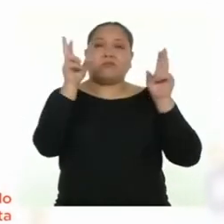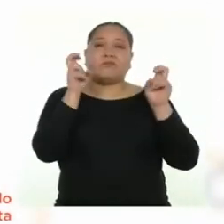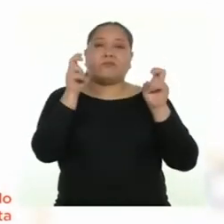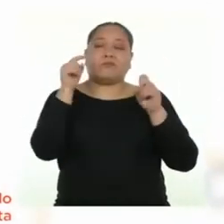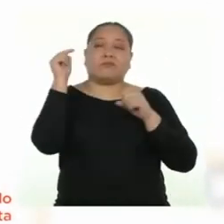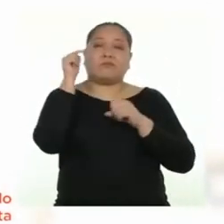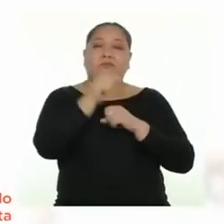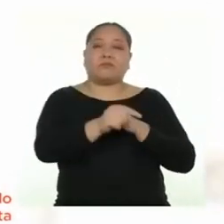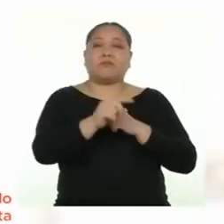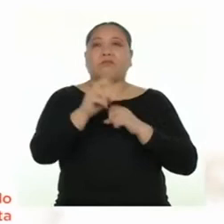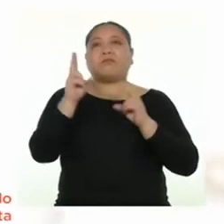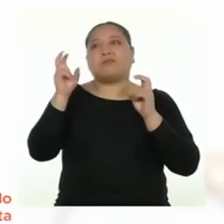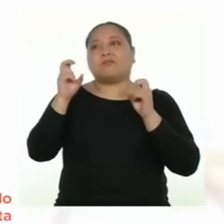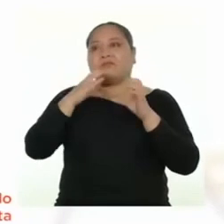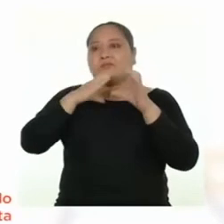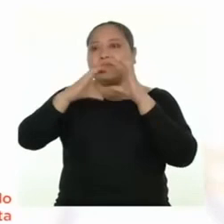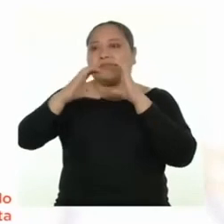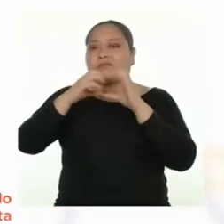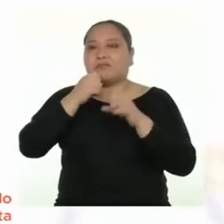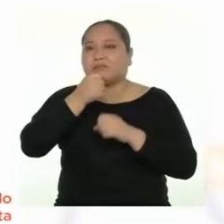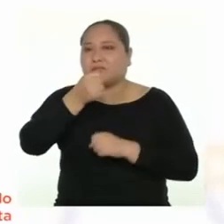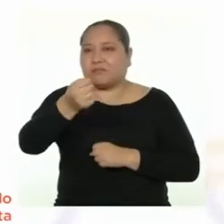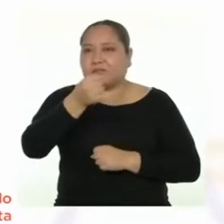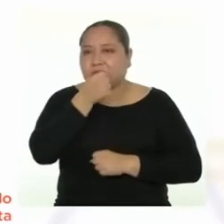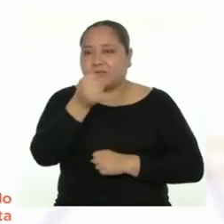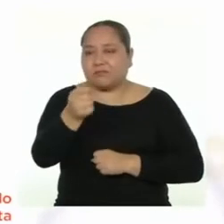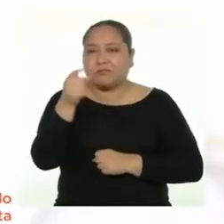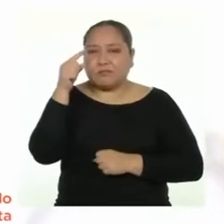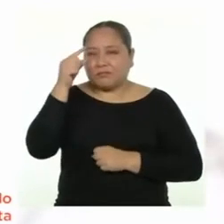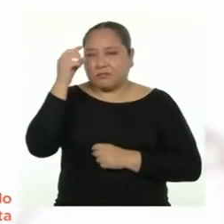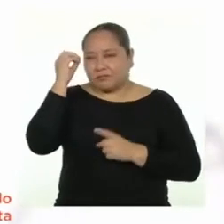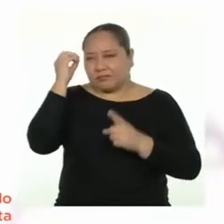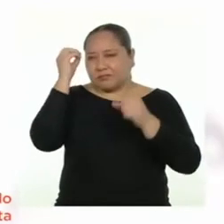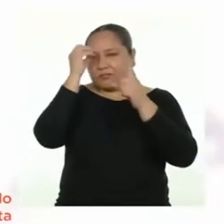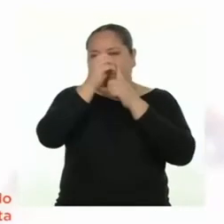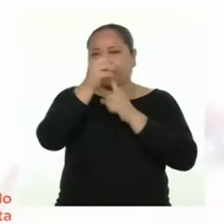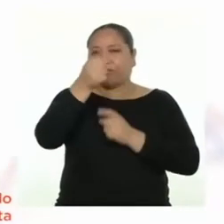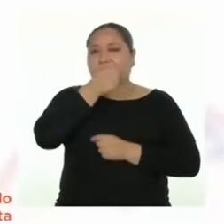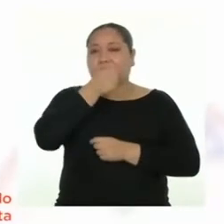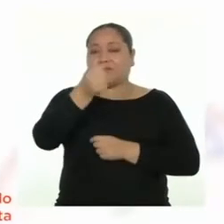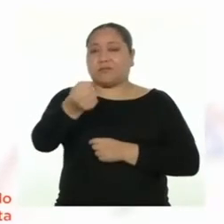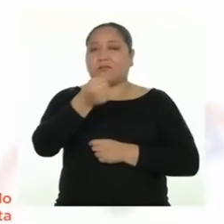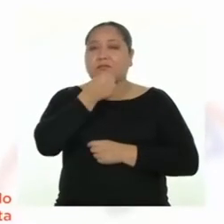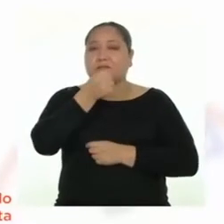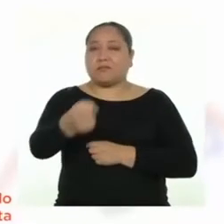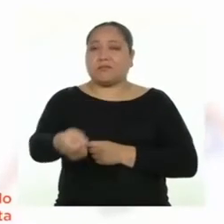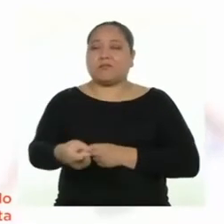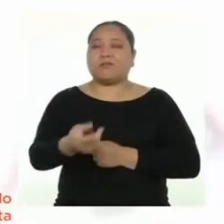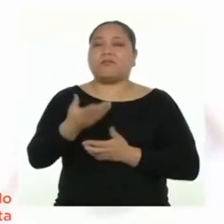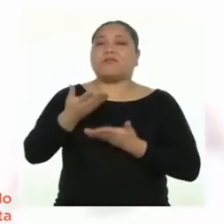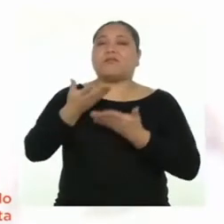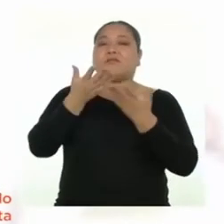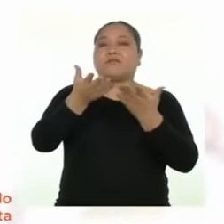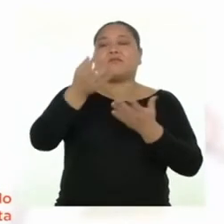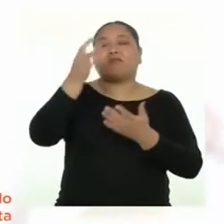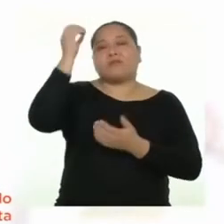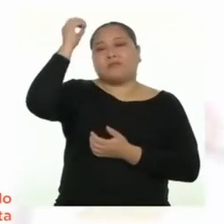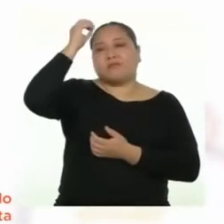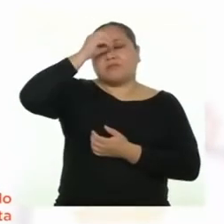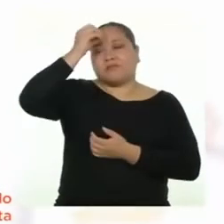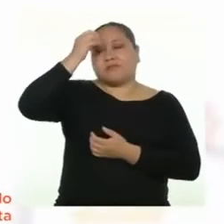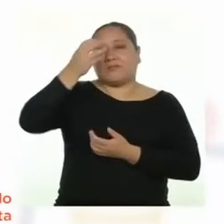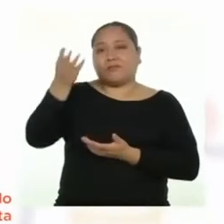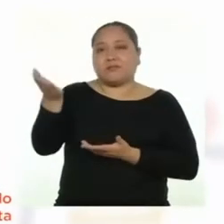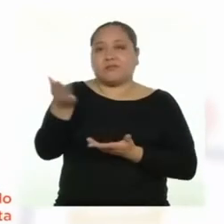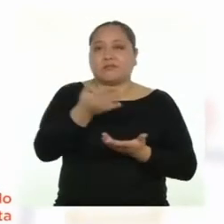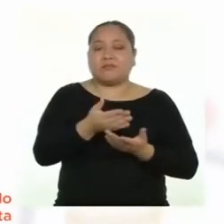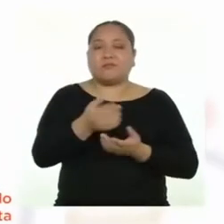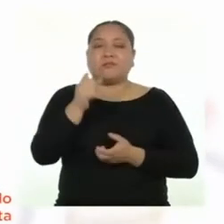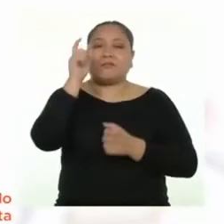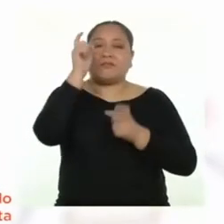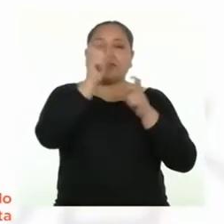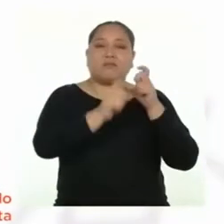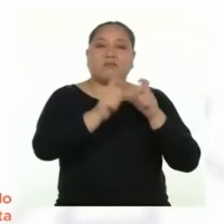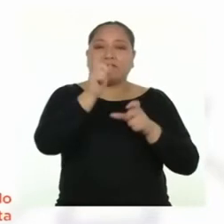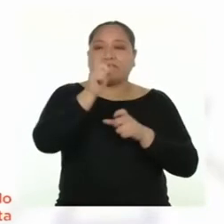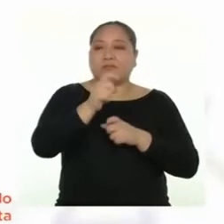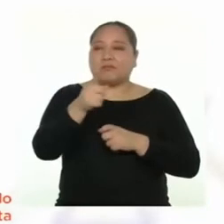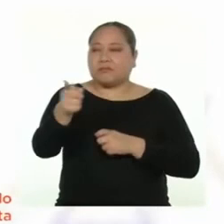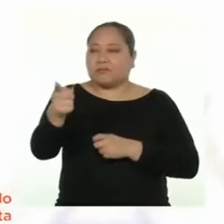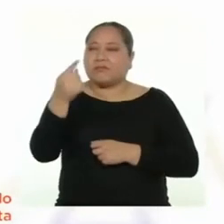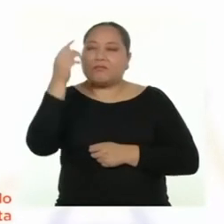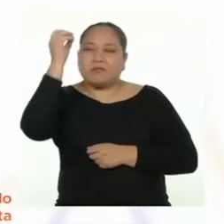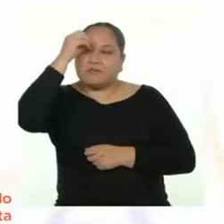o asunto de la entrevista. La intención de una entrevista es dar a conocer las opiniones o los conocimientos de las